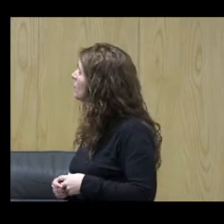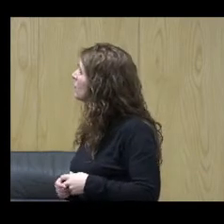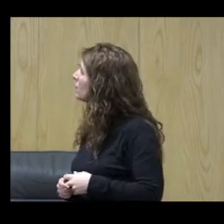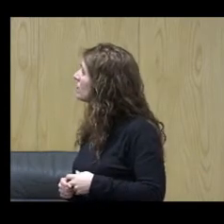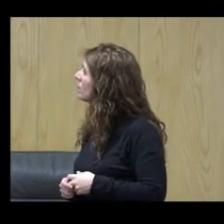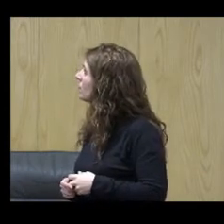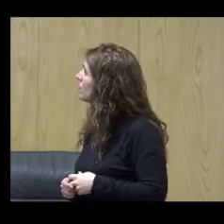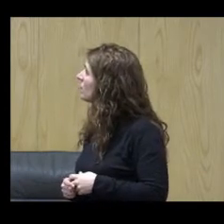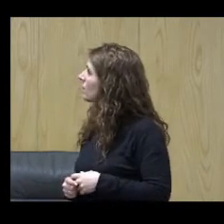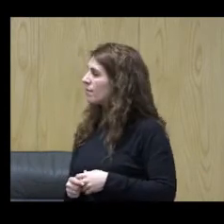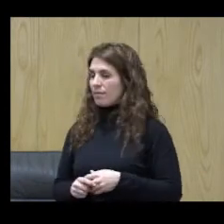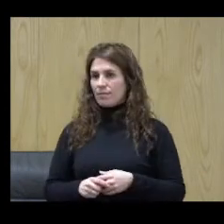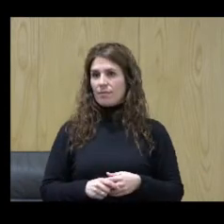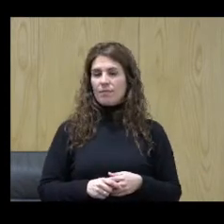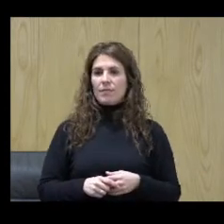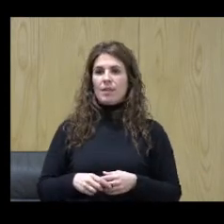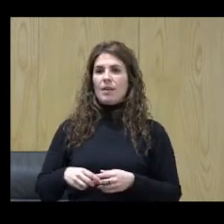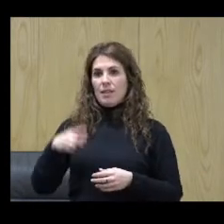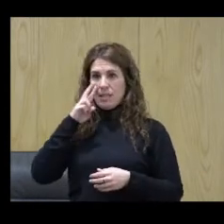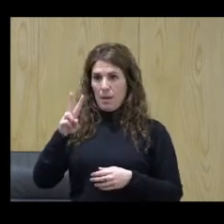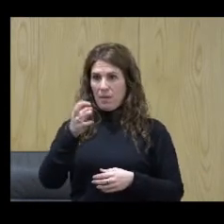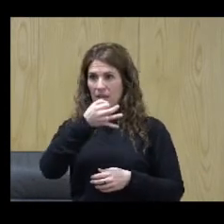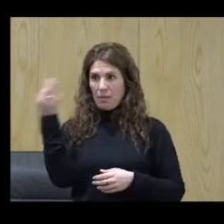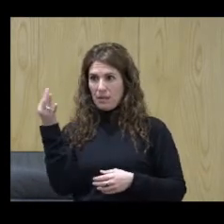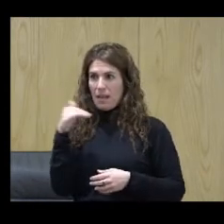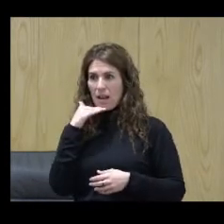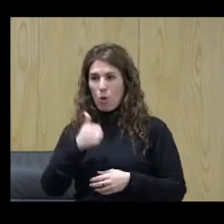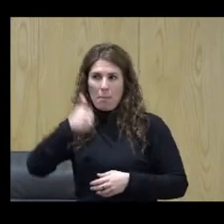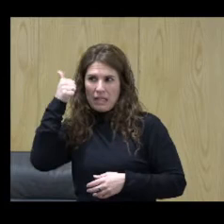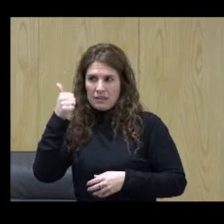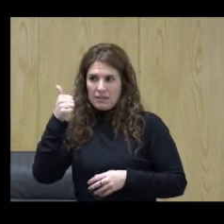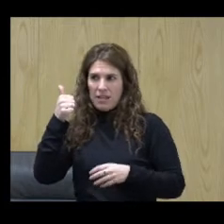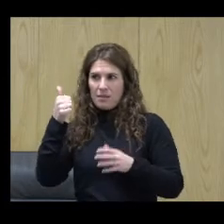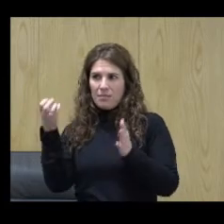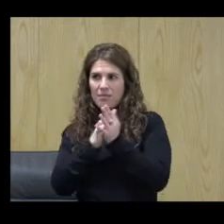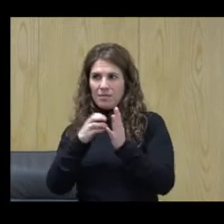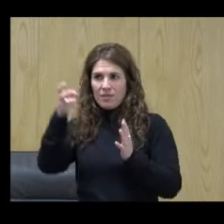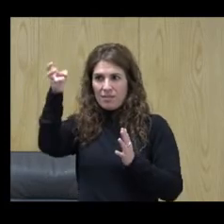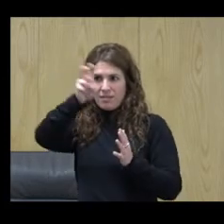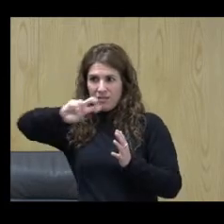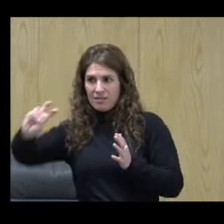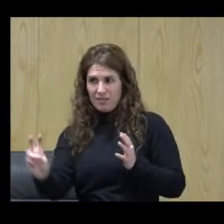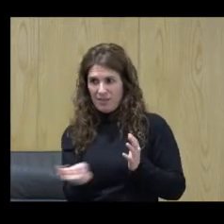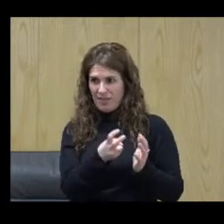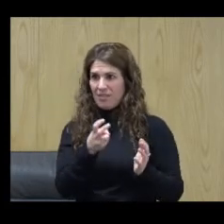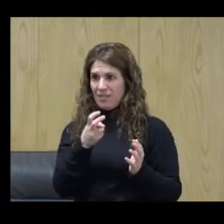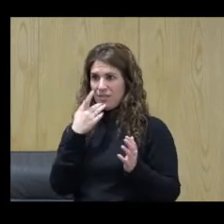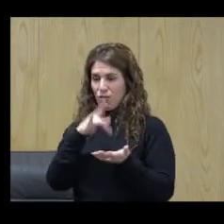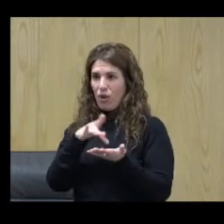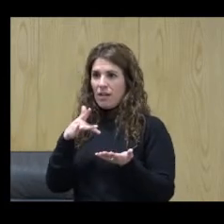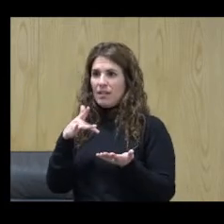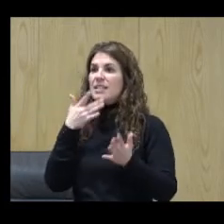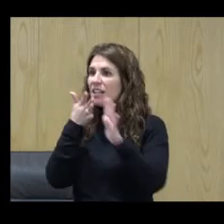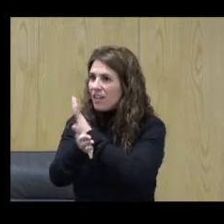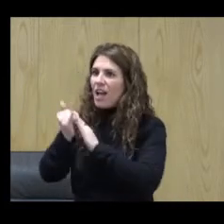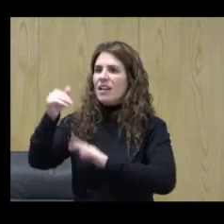veis perfectamente, veis algo más, ¿no? ¿Lo veis? ¿Veis cómo interpretamos, cómo extraemos conocimientos, cómo buscamos